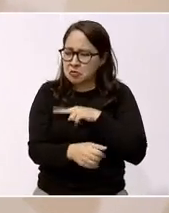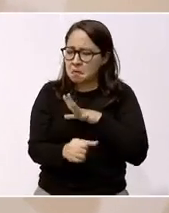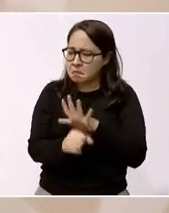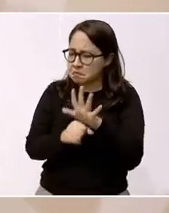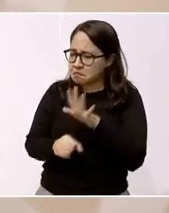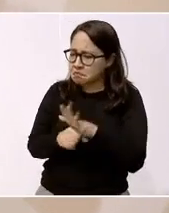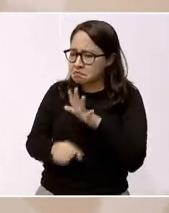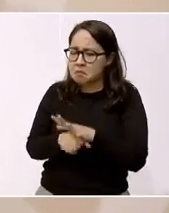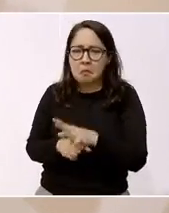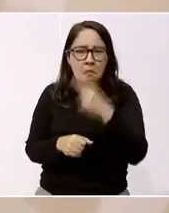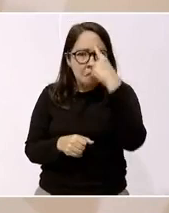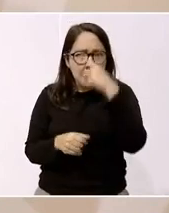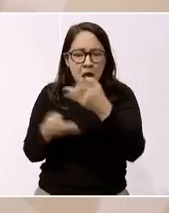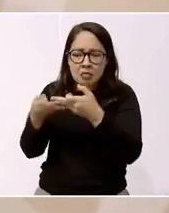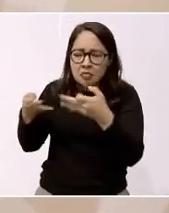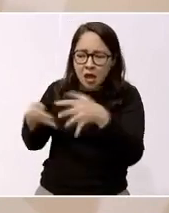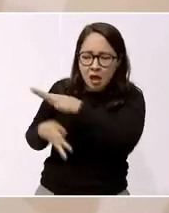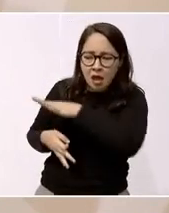fertilizantes.